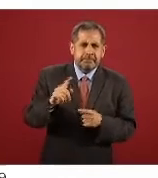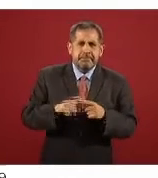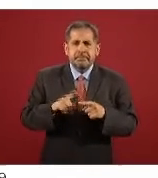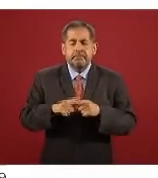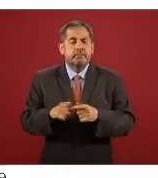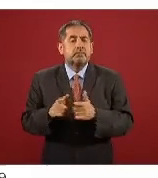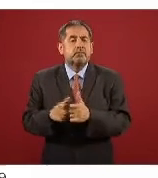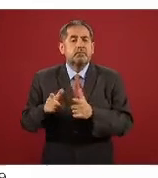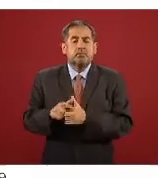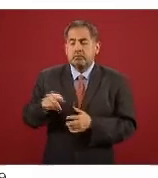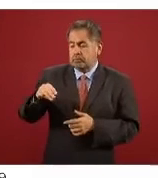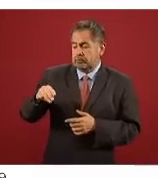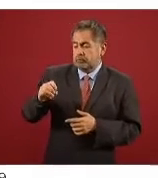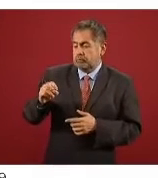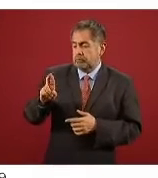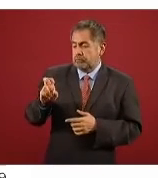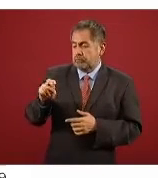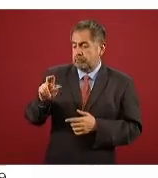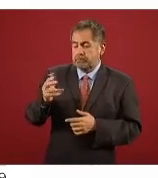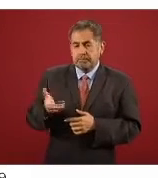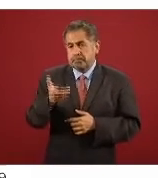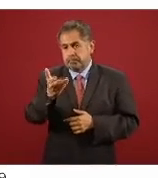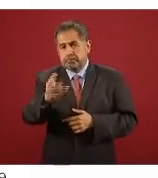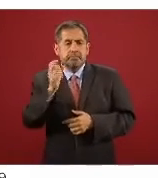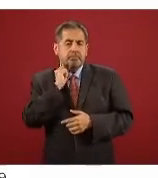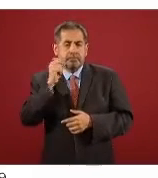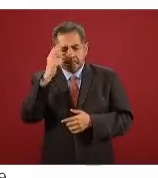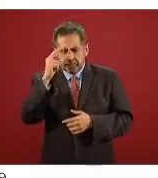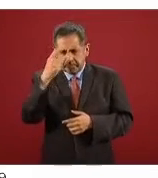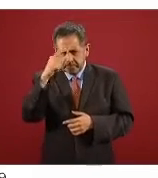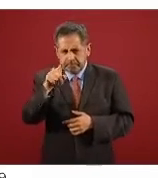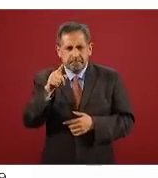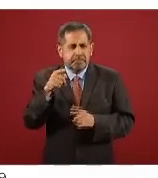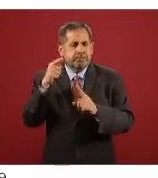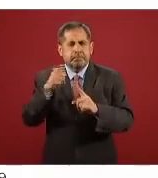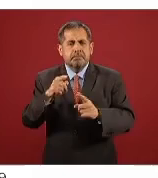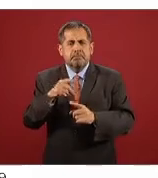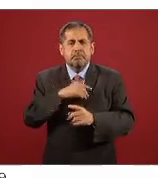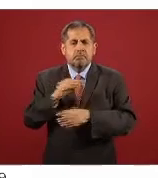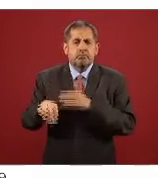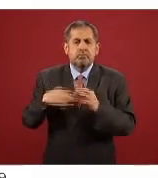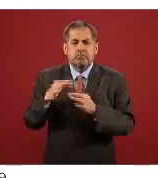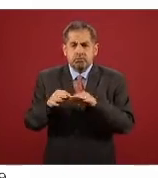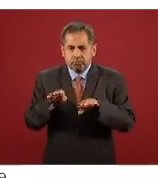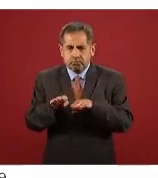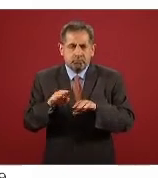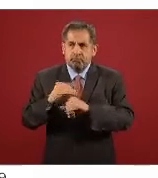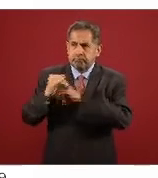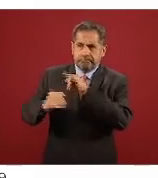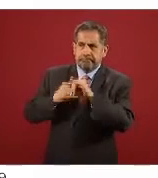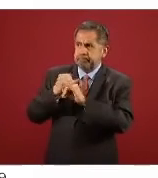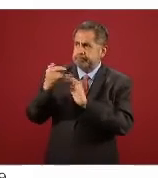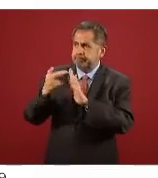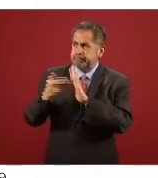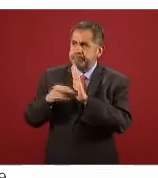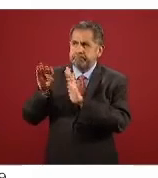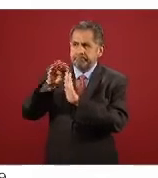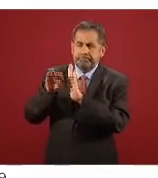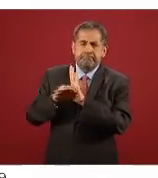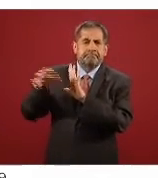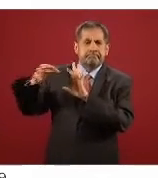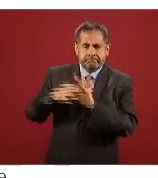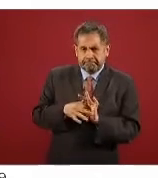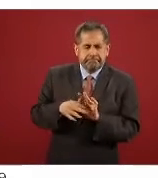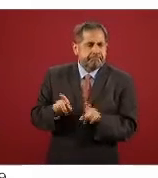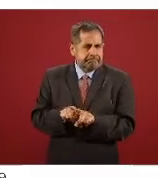partido Morena ante el Senado de la República, por un lado tendientes a cumplir con los objetivos del Grupo de Acción Financiera Internacional y en